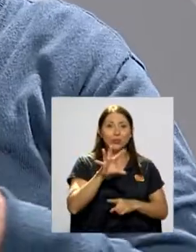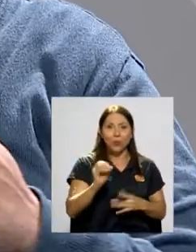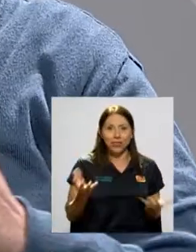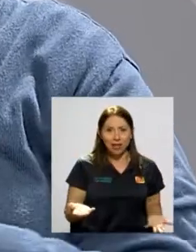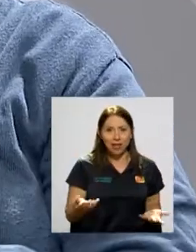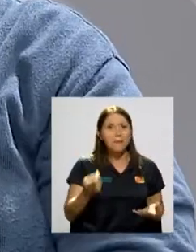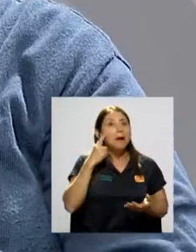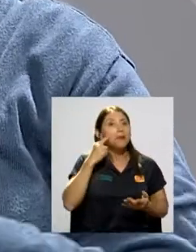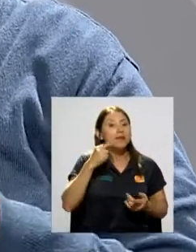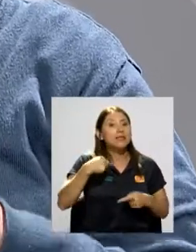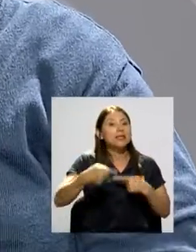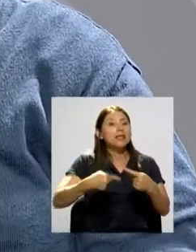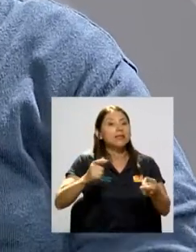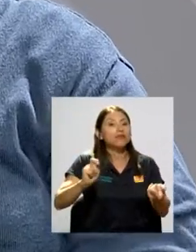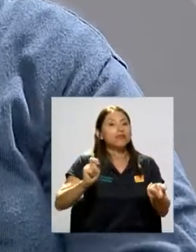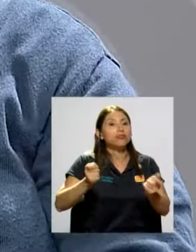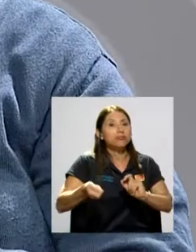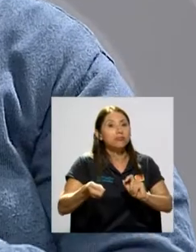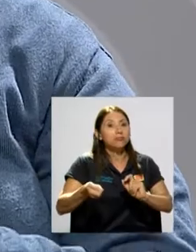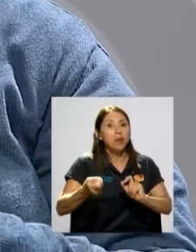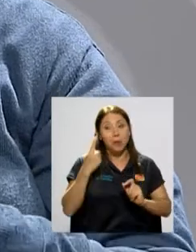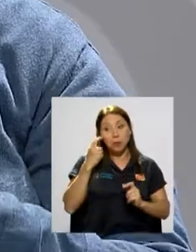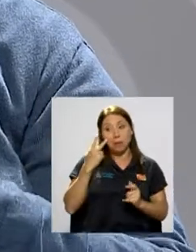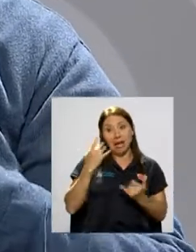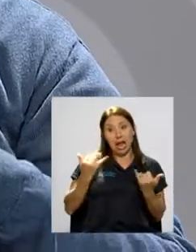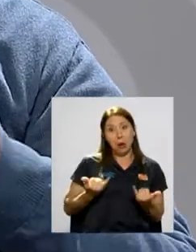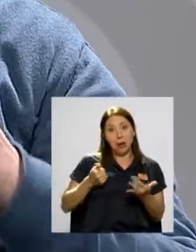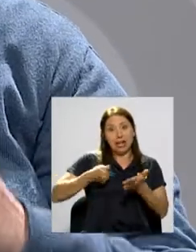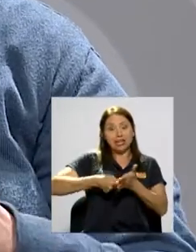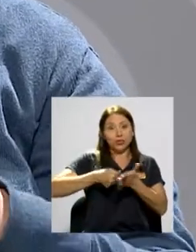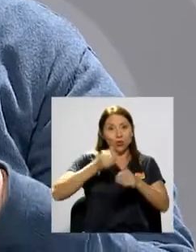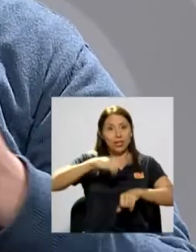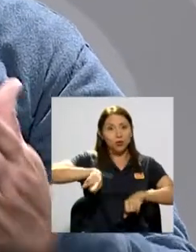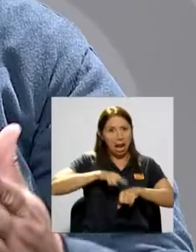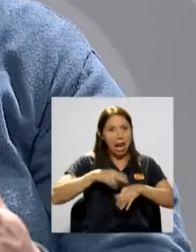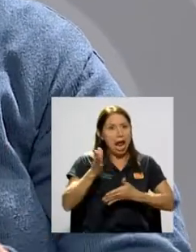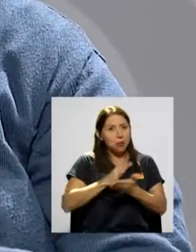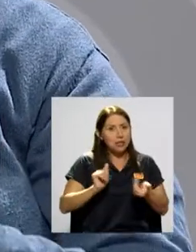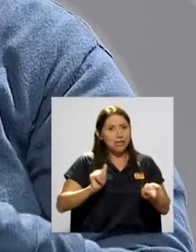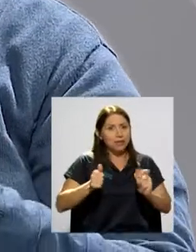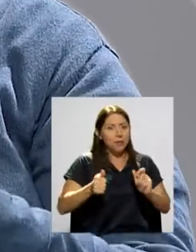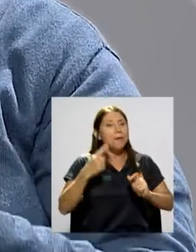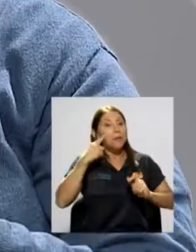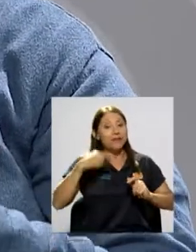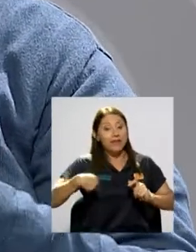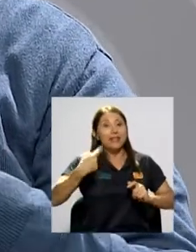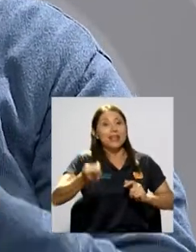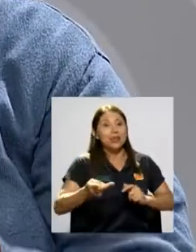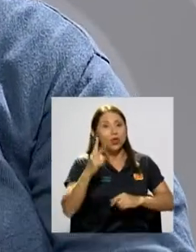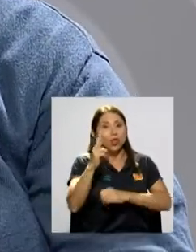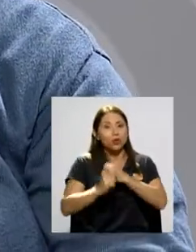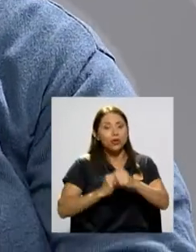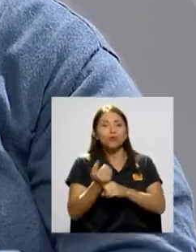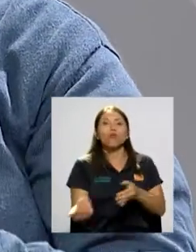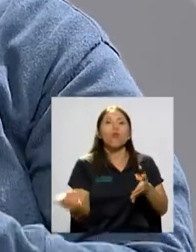dado las transformaciones que tuvimos en esta elección nacional, en las elecciones que ya a la vuelta de la esquina, dentro de 2 años, volvemos a tener otra vez